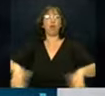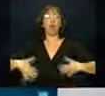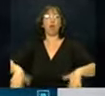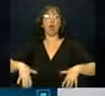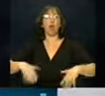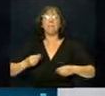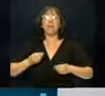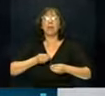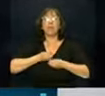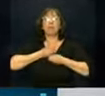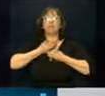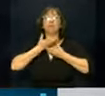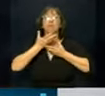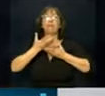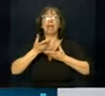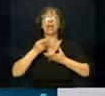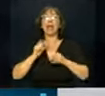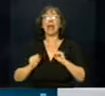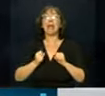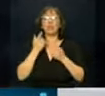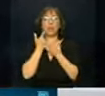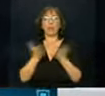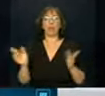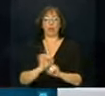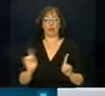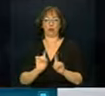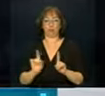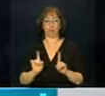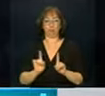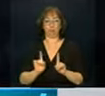para que la emisión no denote que uno está nervioso y que